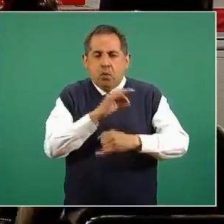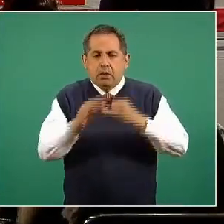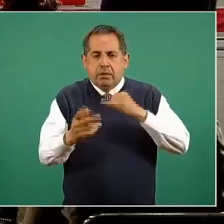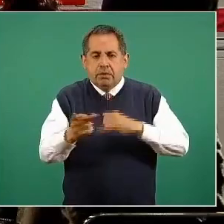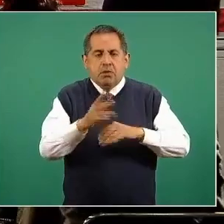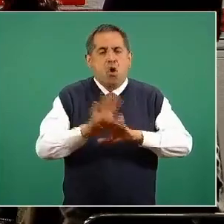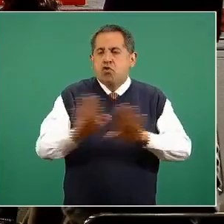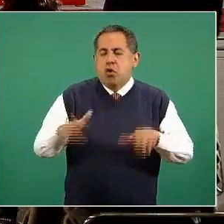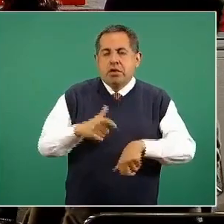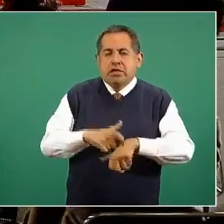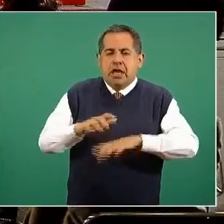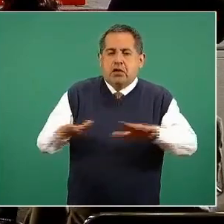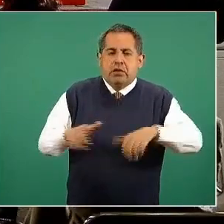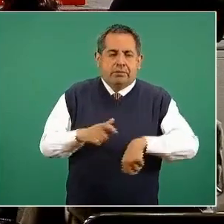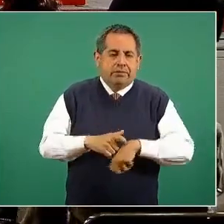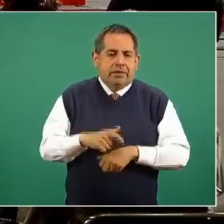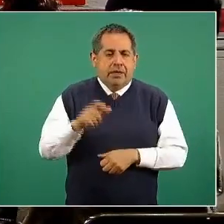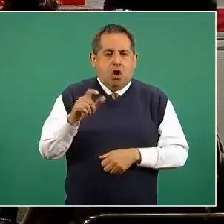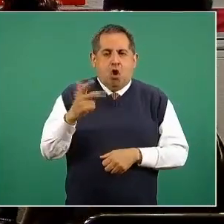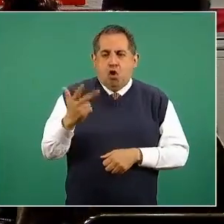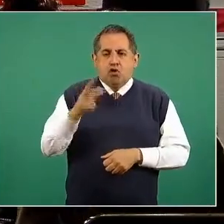última? No nos da tiempo. Son las